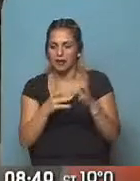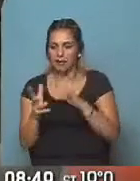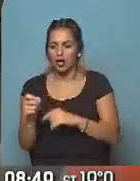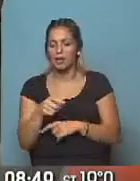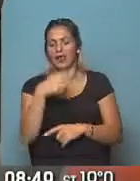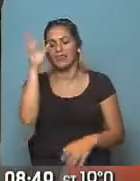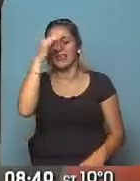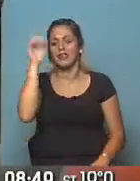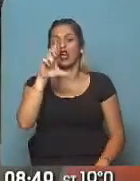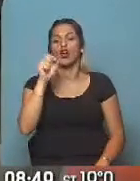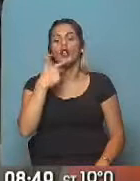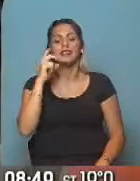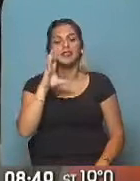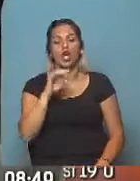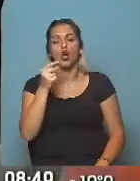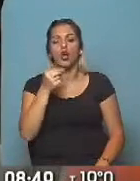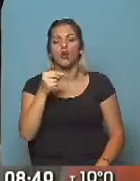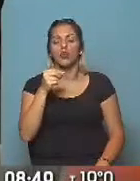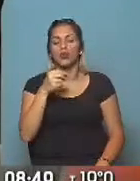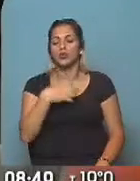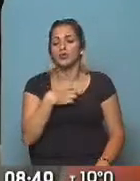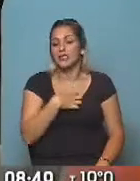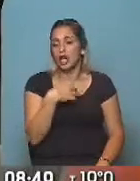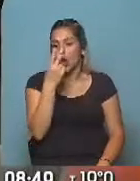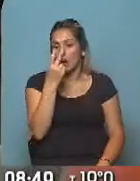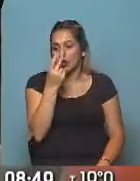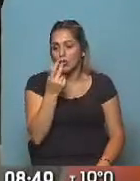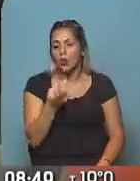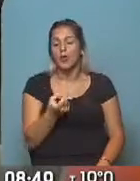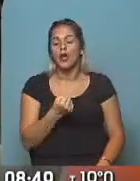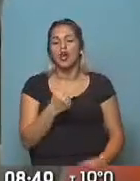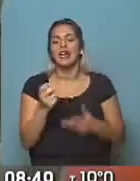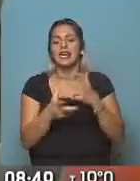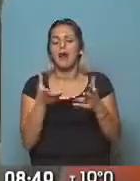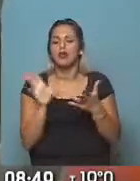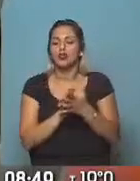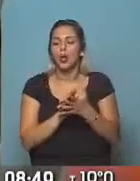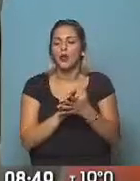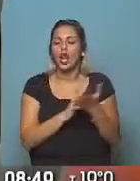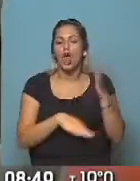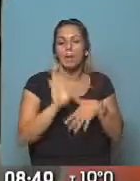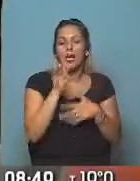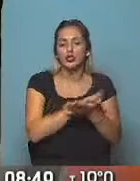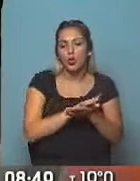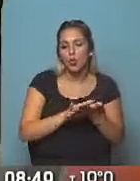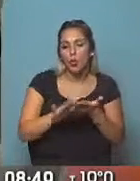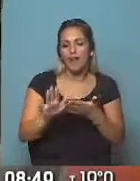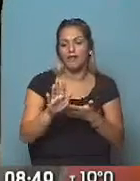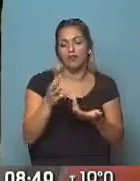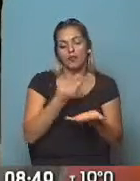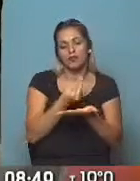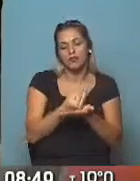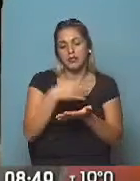coliseo y vamos a hablar de un ciclo 21 un ciclo que tiene que ver con lo más nuevo de la representación escénica y